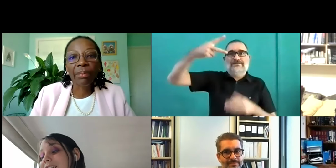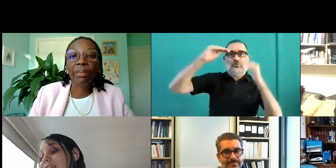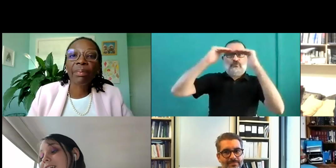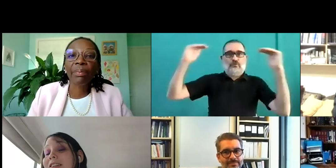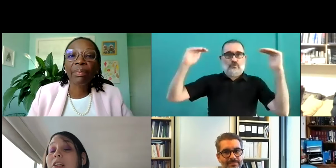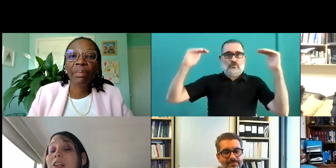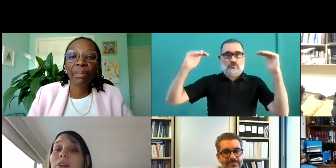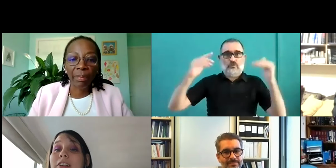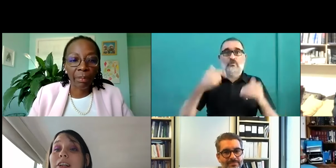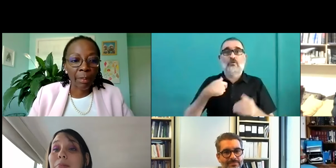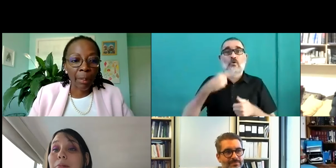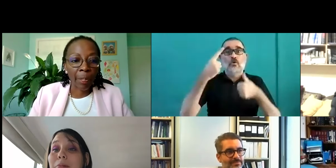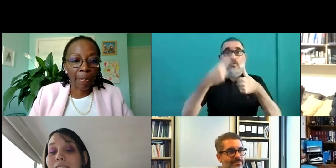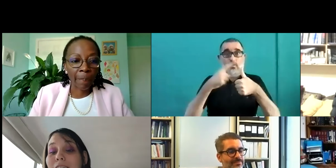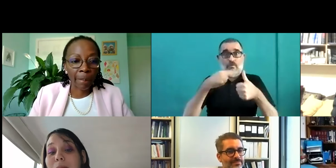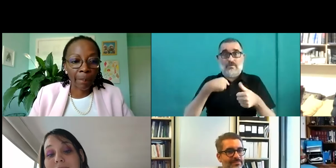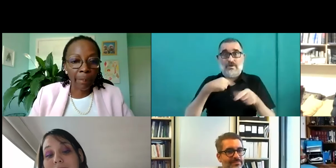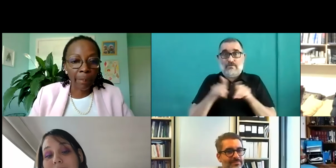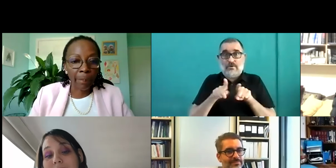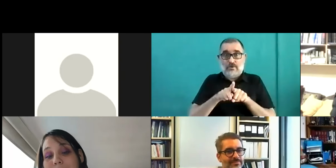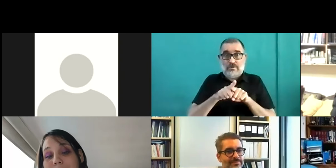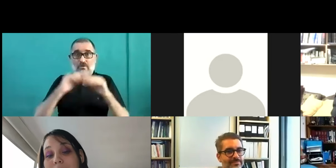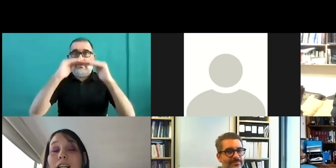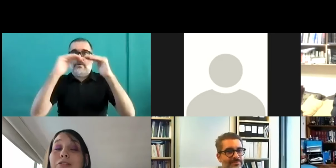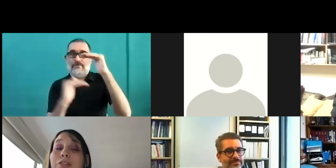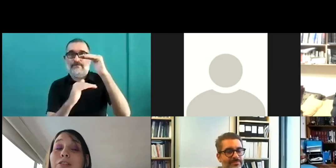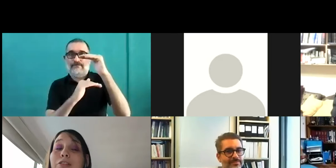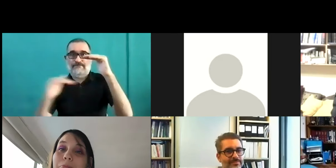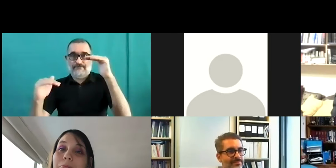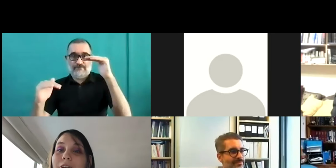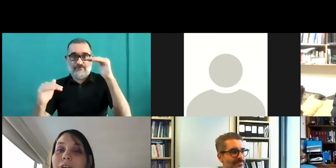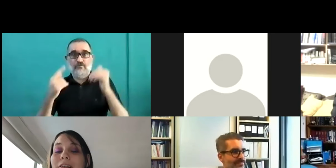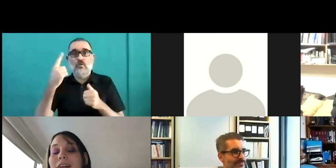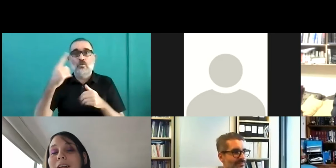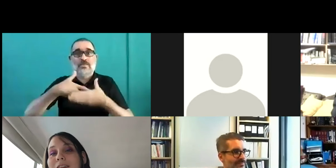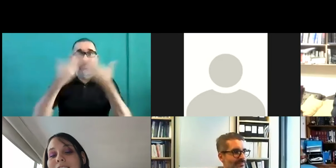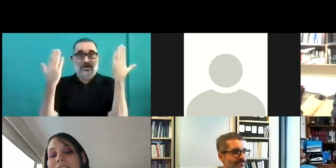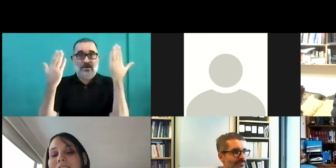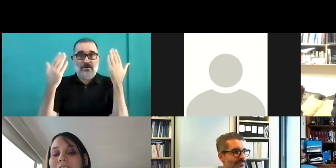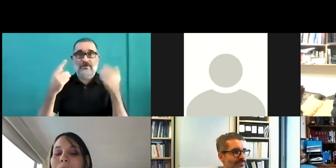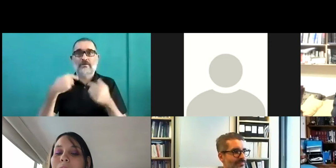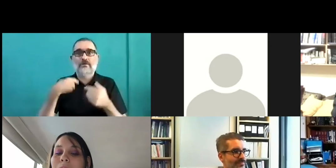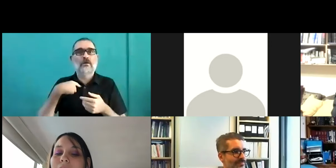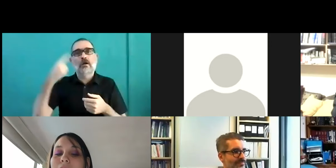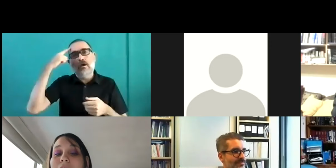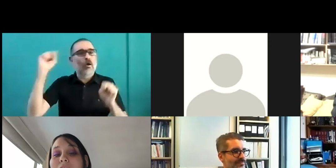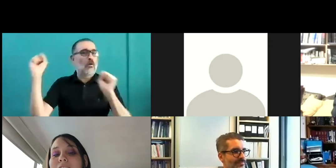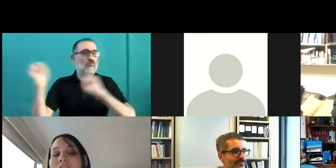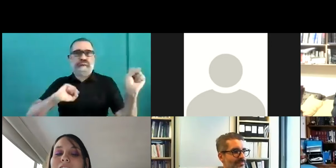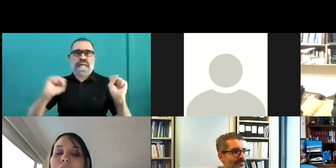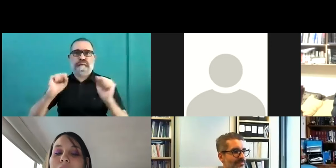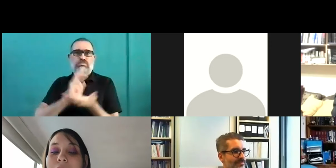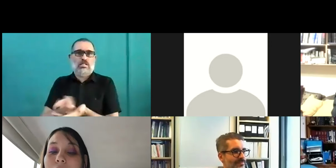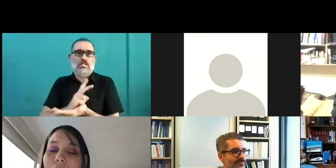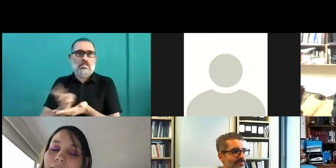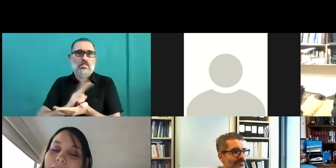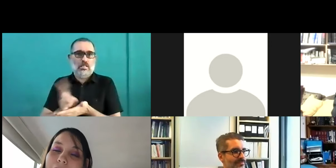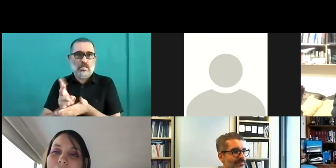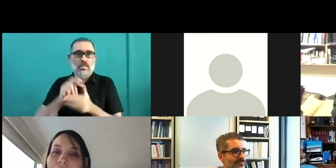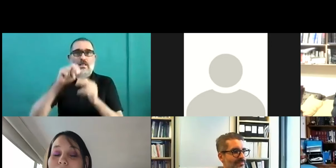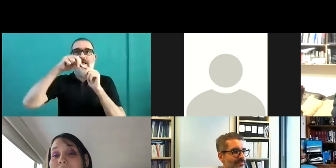se decidió intercambiar las piezas. De esa forma evito el tener crisis y correr el riesgo